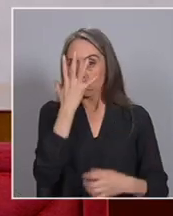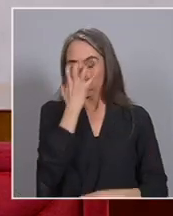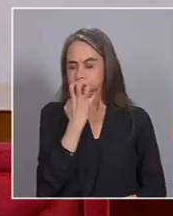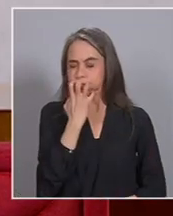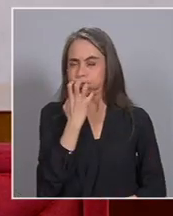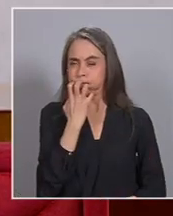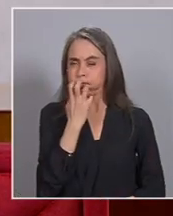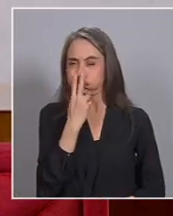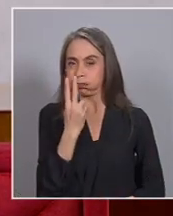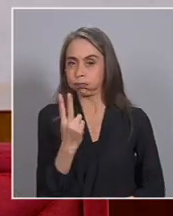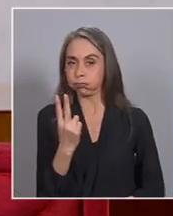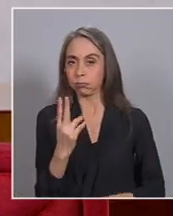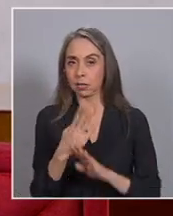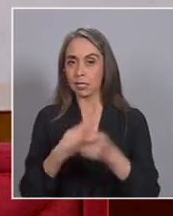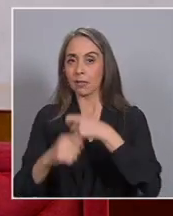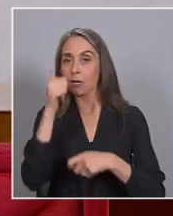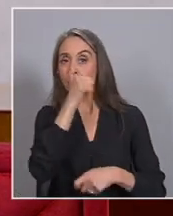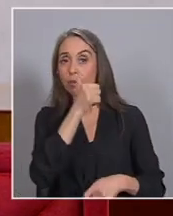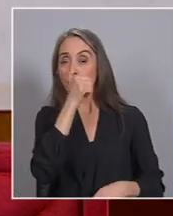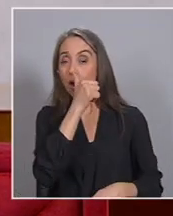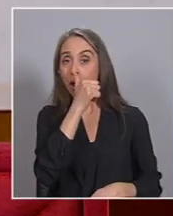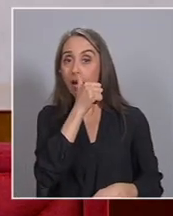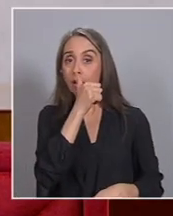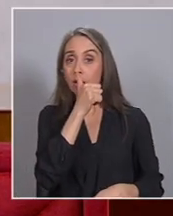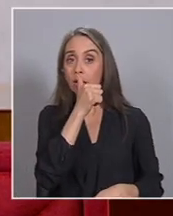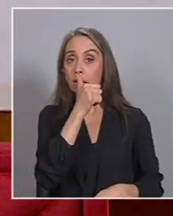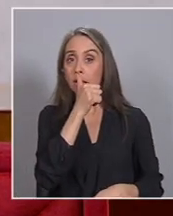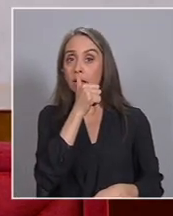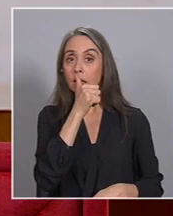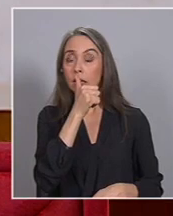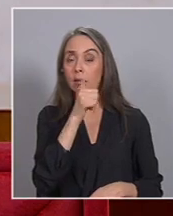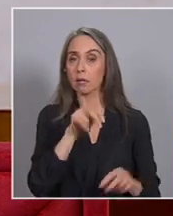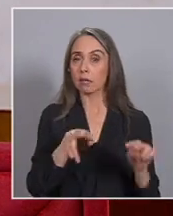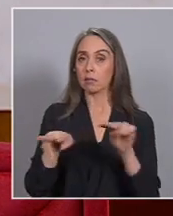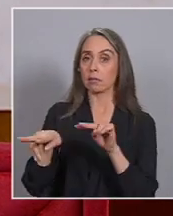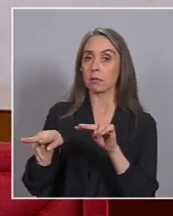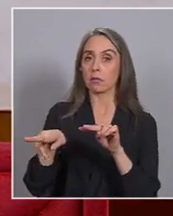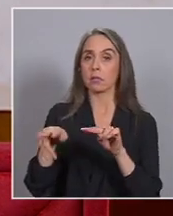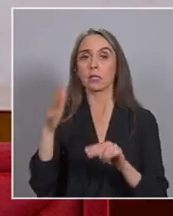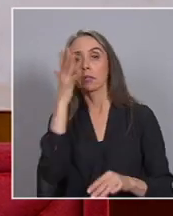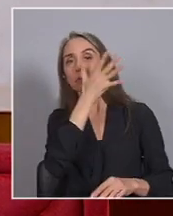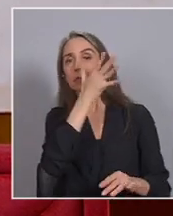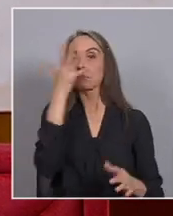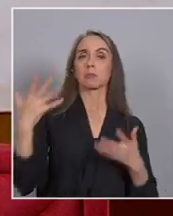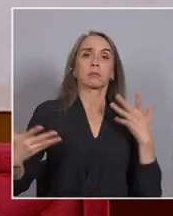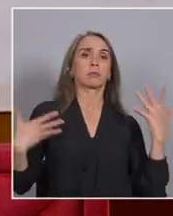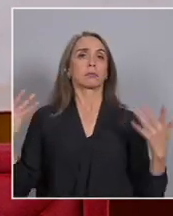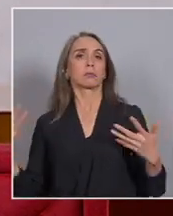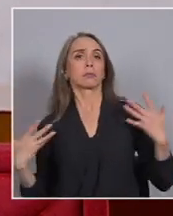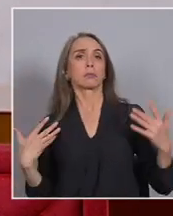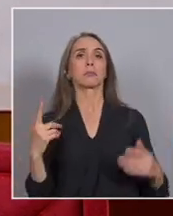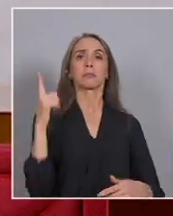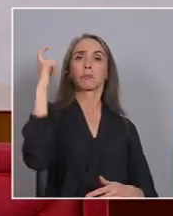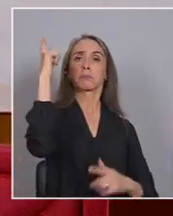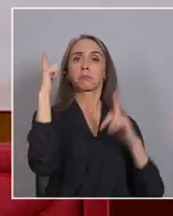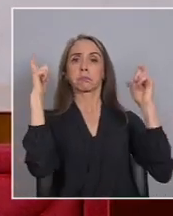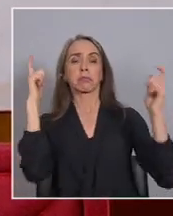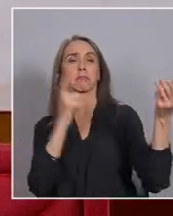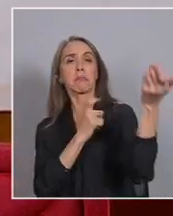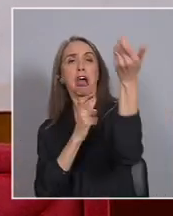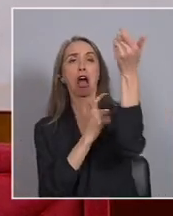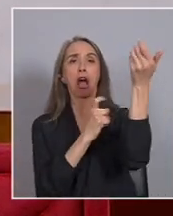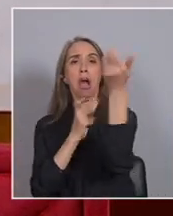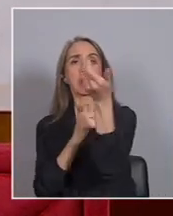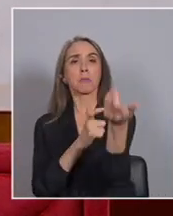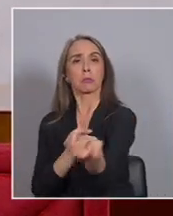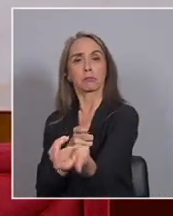indigna del narco, es su forma de ostentar las armas